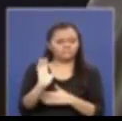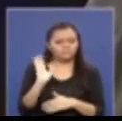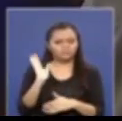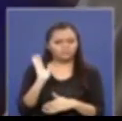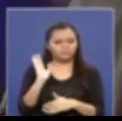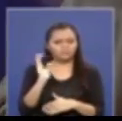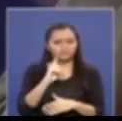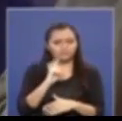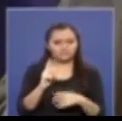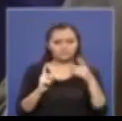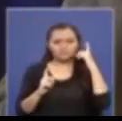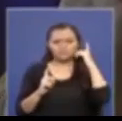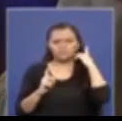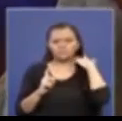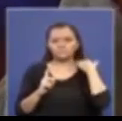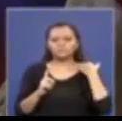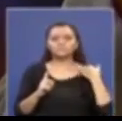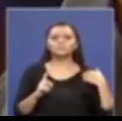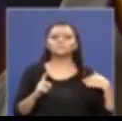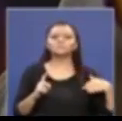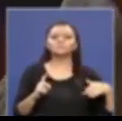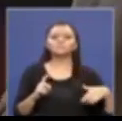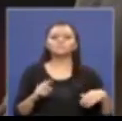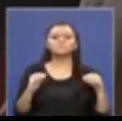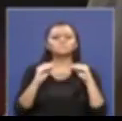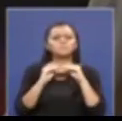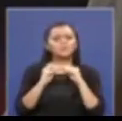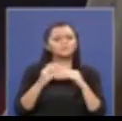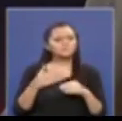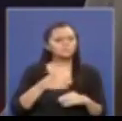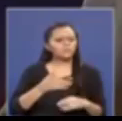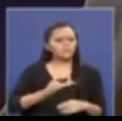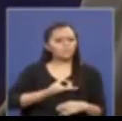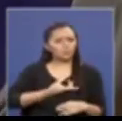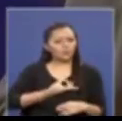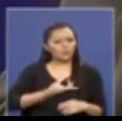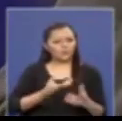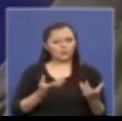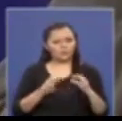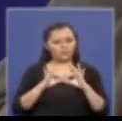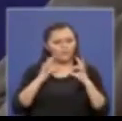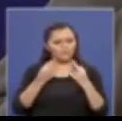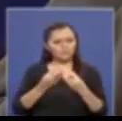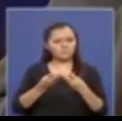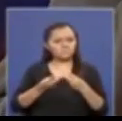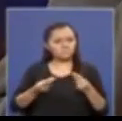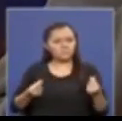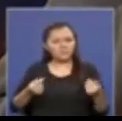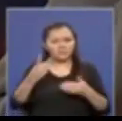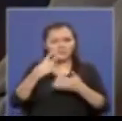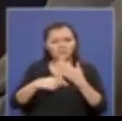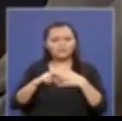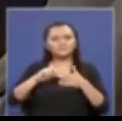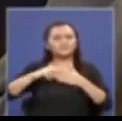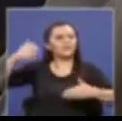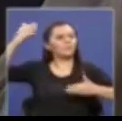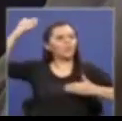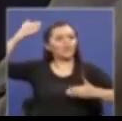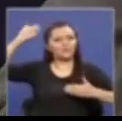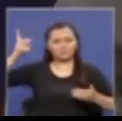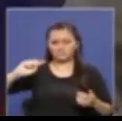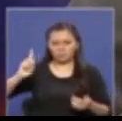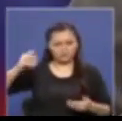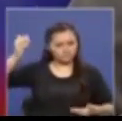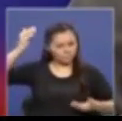esta pequeñez humana, esta miseria humana, sobre todo frente a cosas tan dolorosas como desaparición de jóvenes, niños,